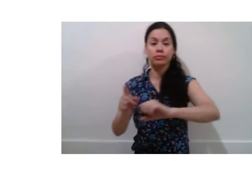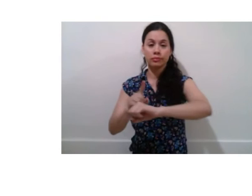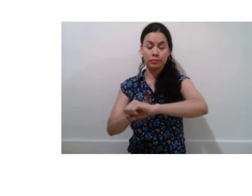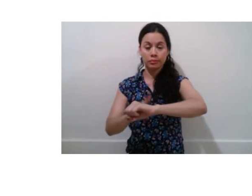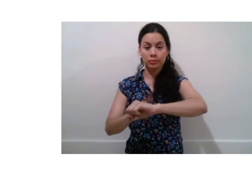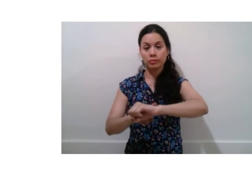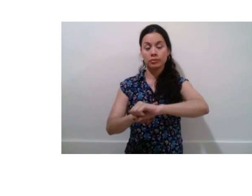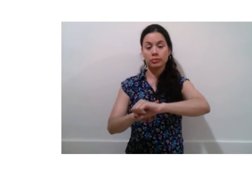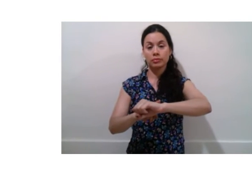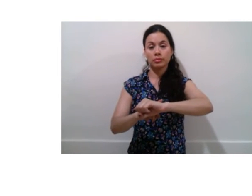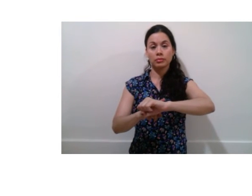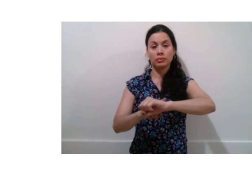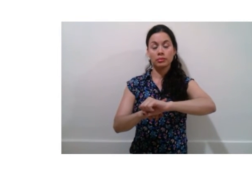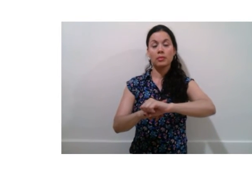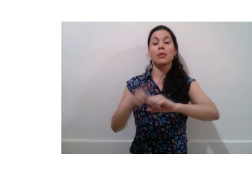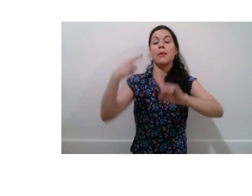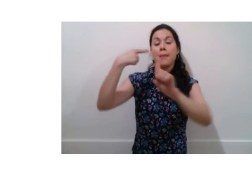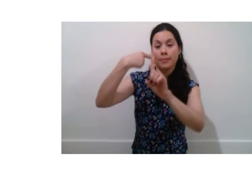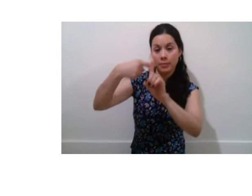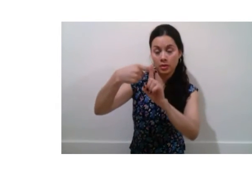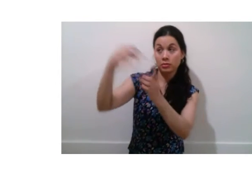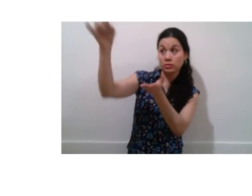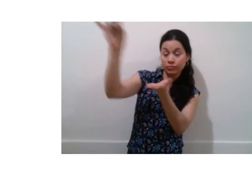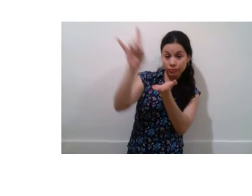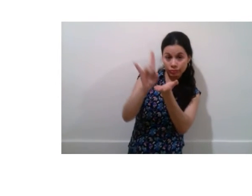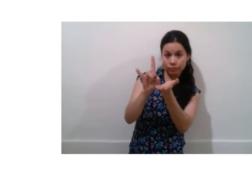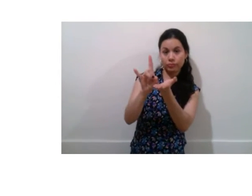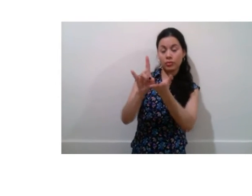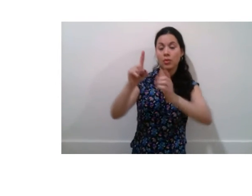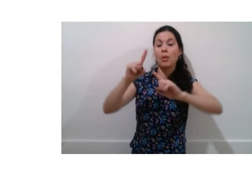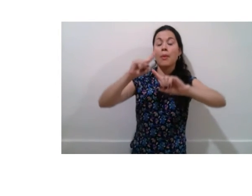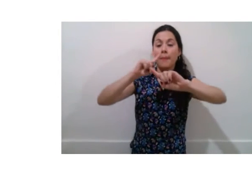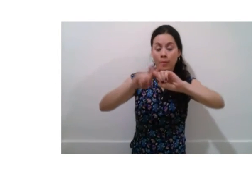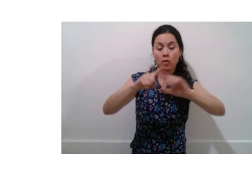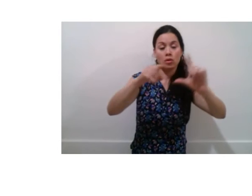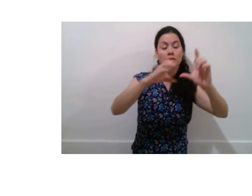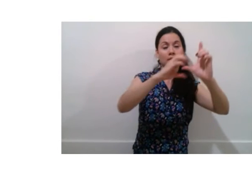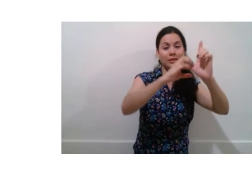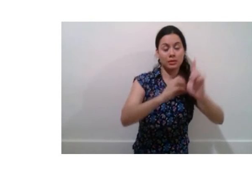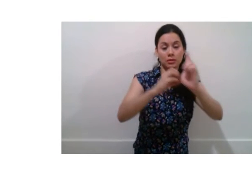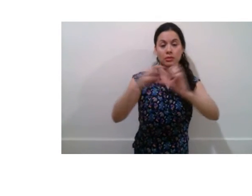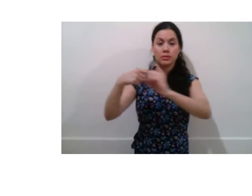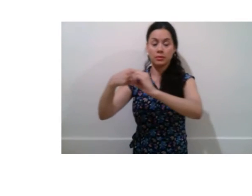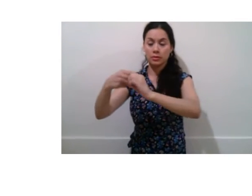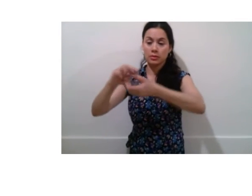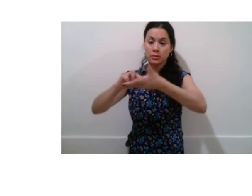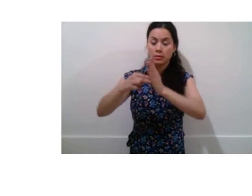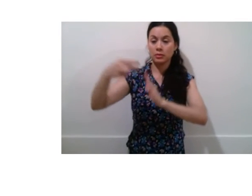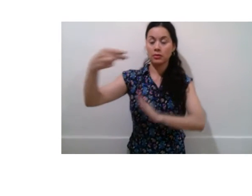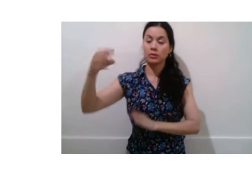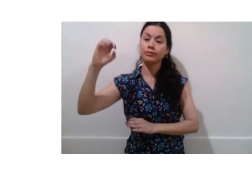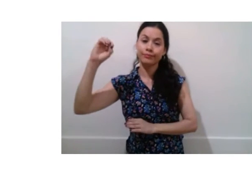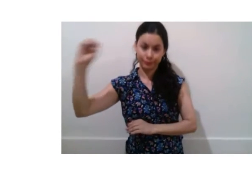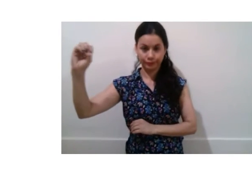tiempo más la gravedad por el seno de teta es igual a